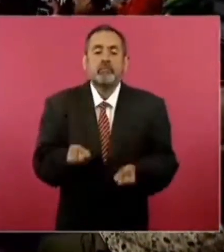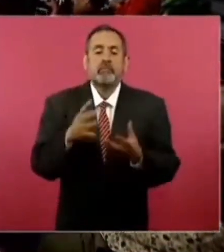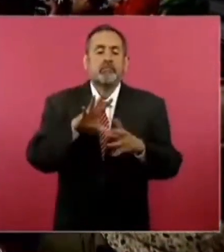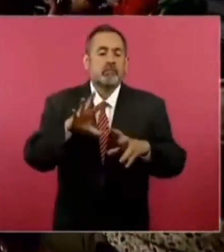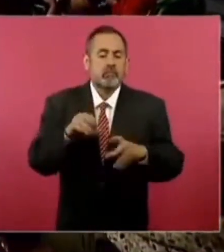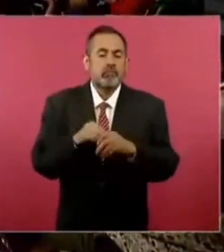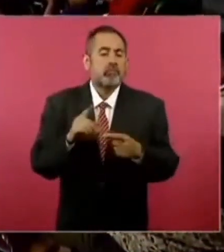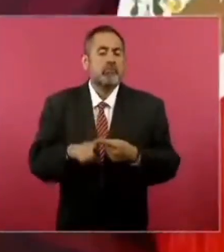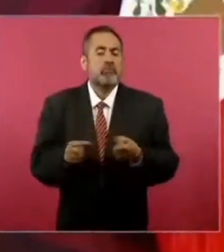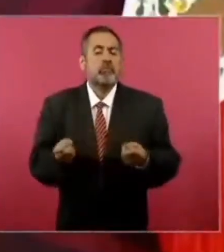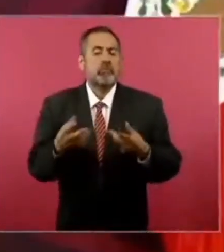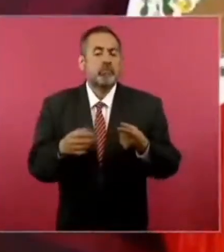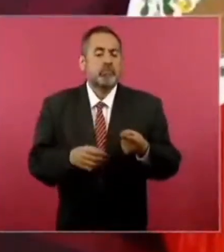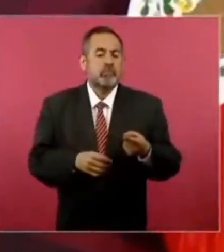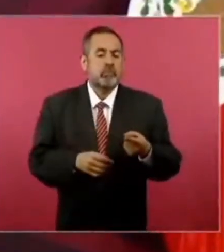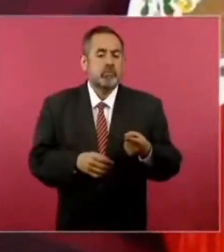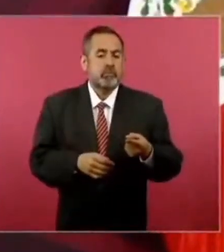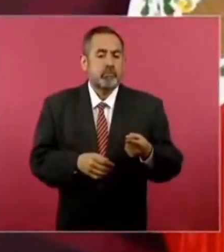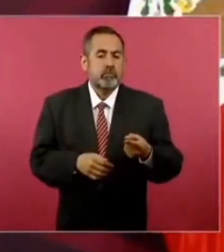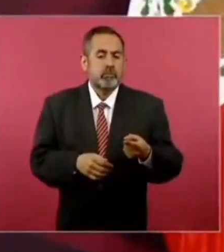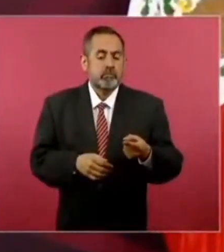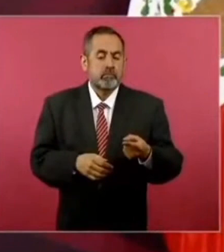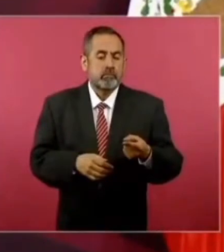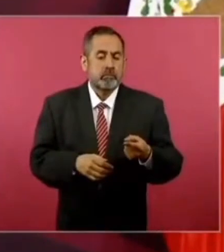se requieren